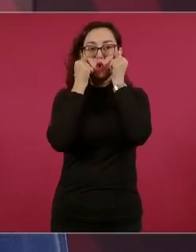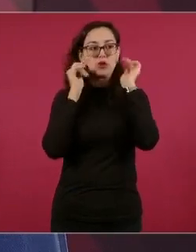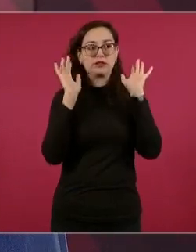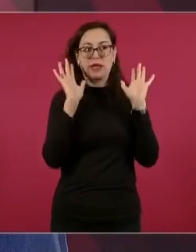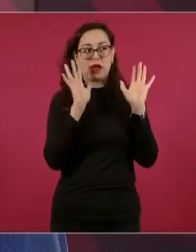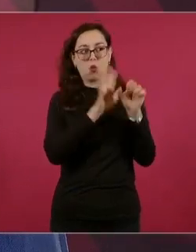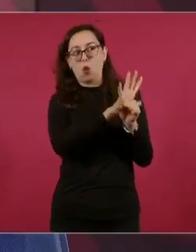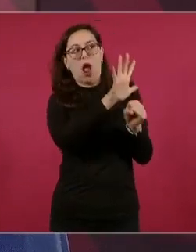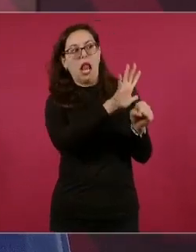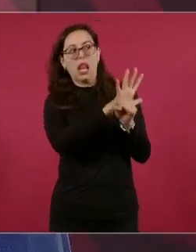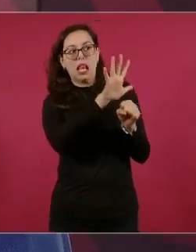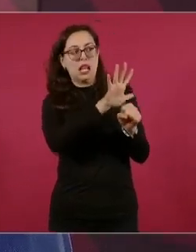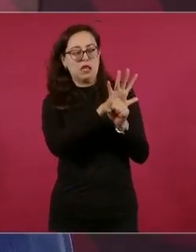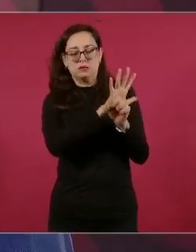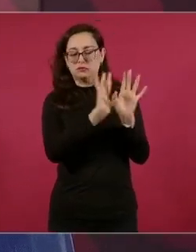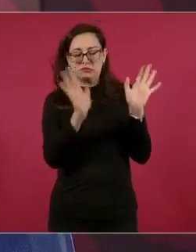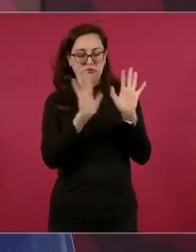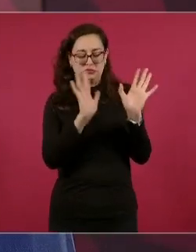sea como sea,